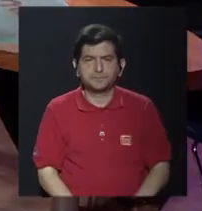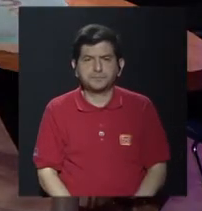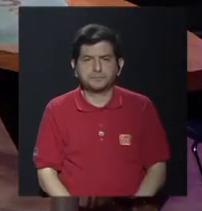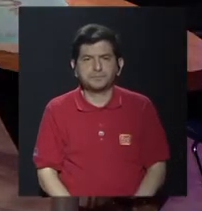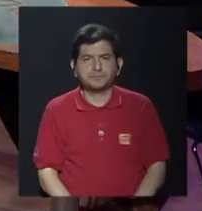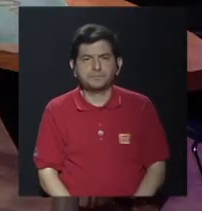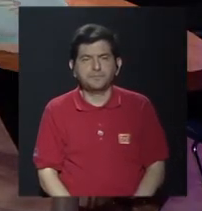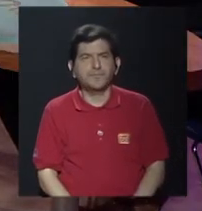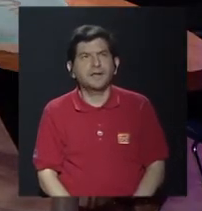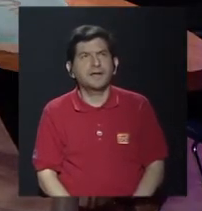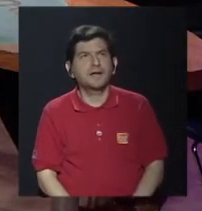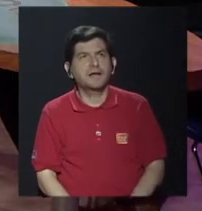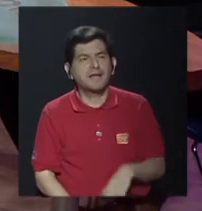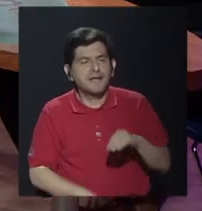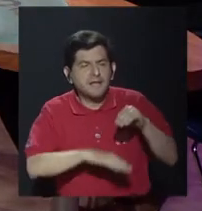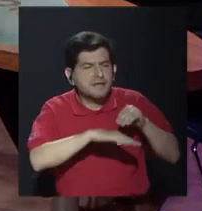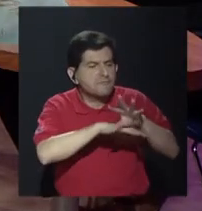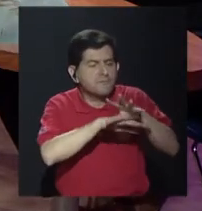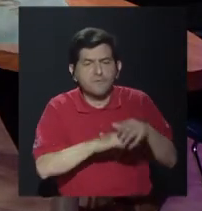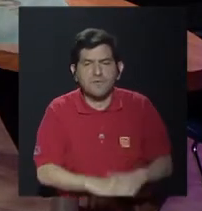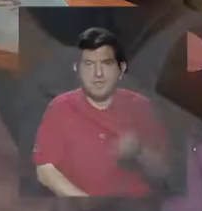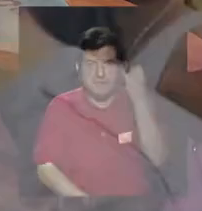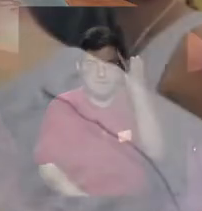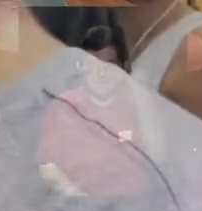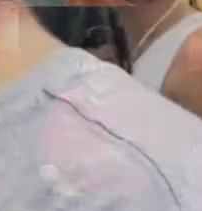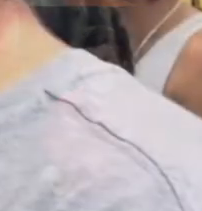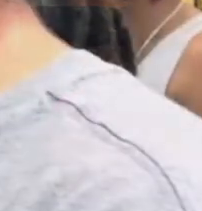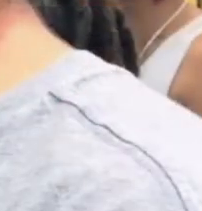digamos, originado o inspirado como en el concepto de